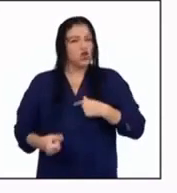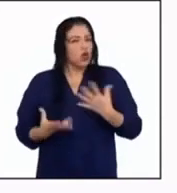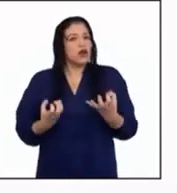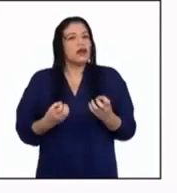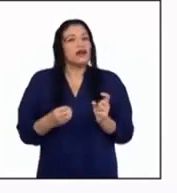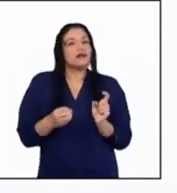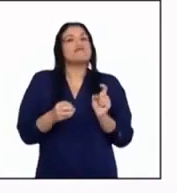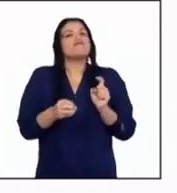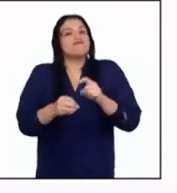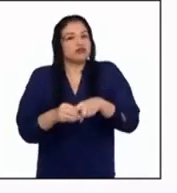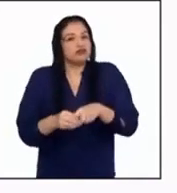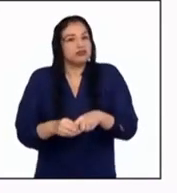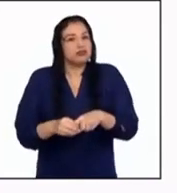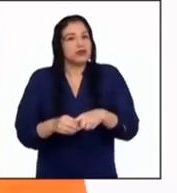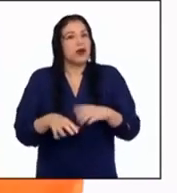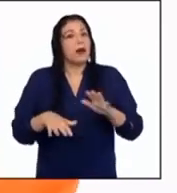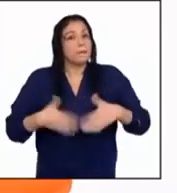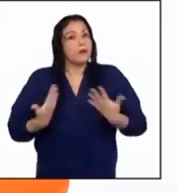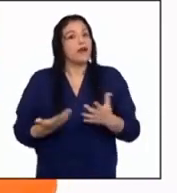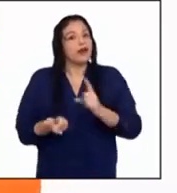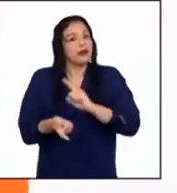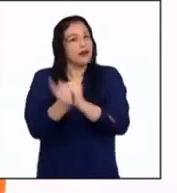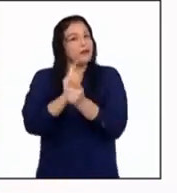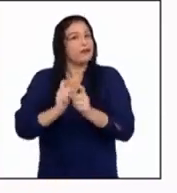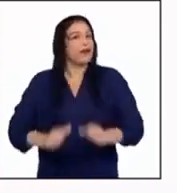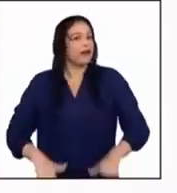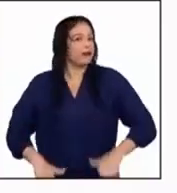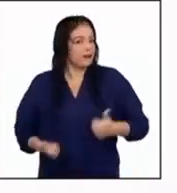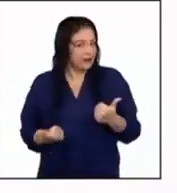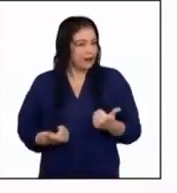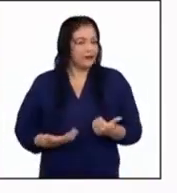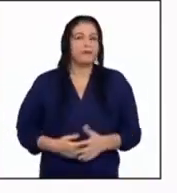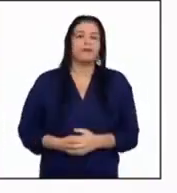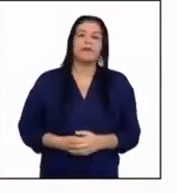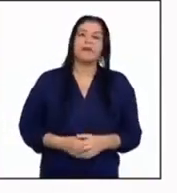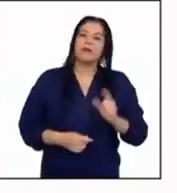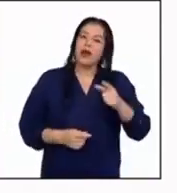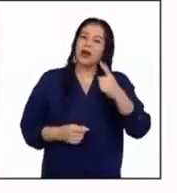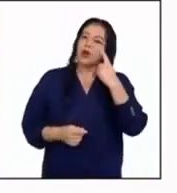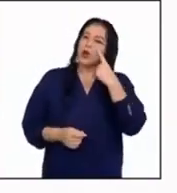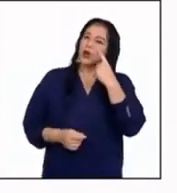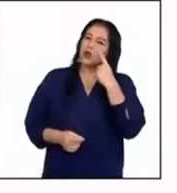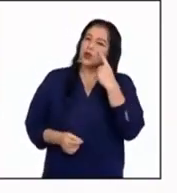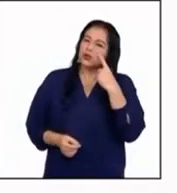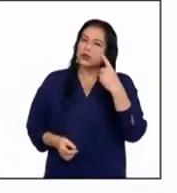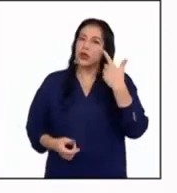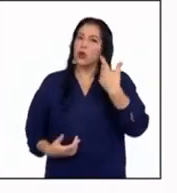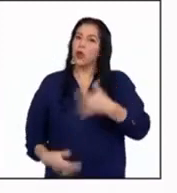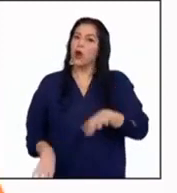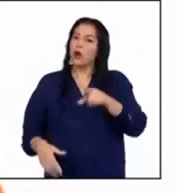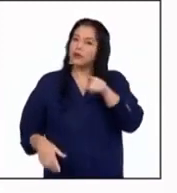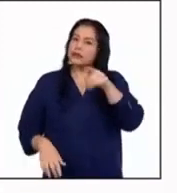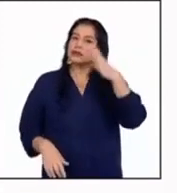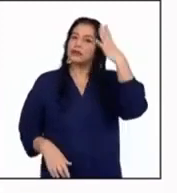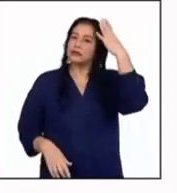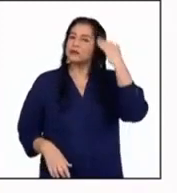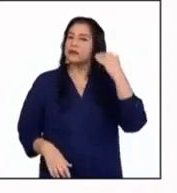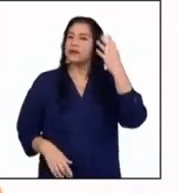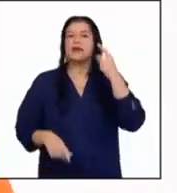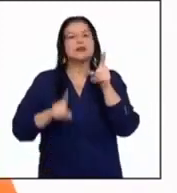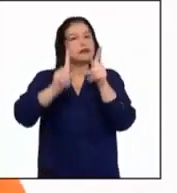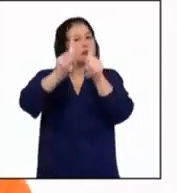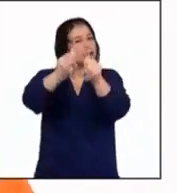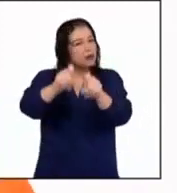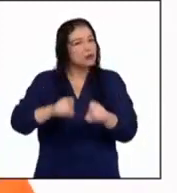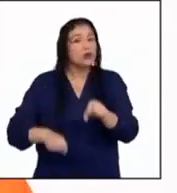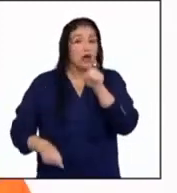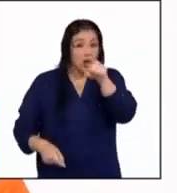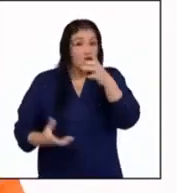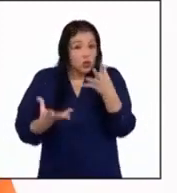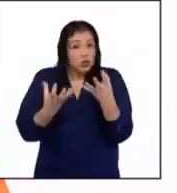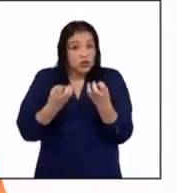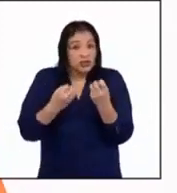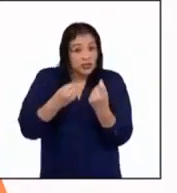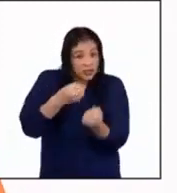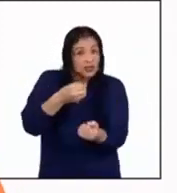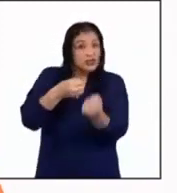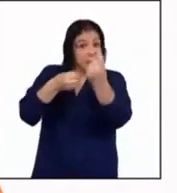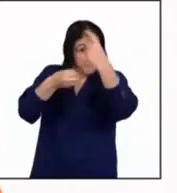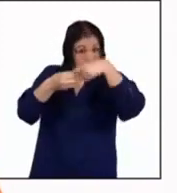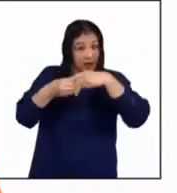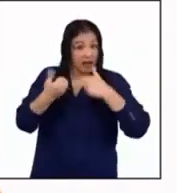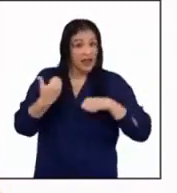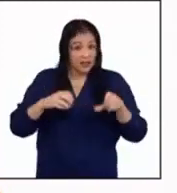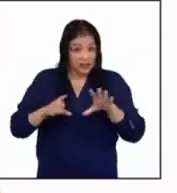cambio. Al conocer este tipo de experiencia, a ver, dime tú, ¿te gustaría participar en